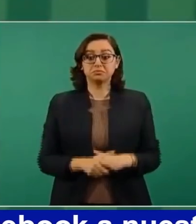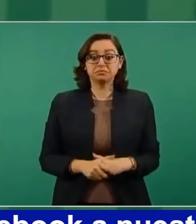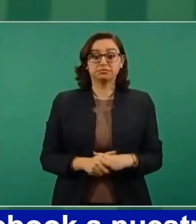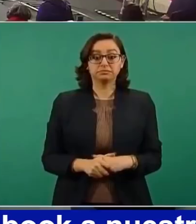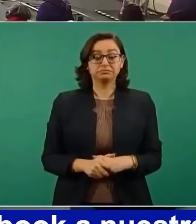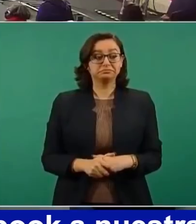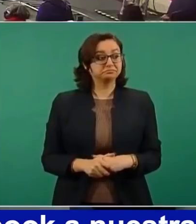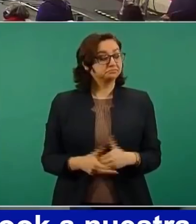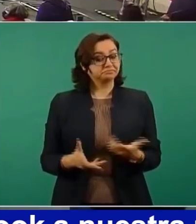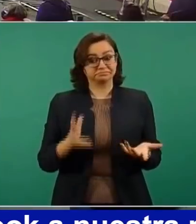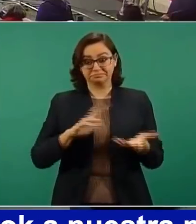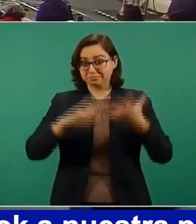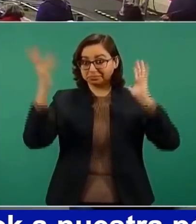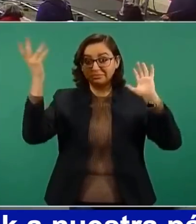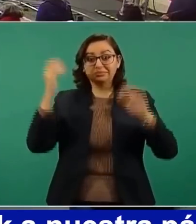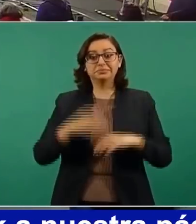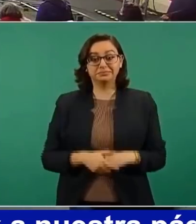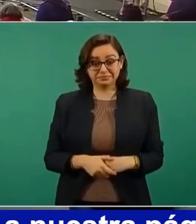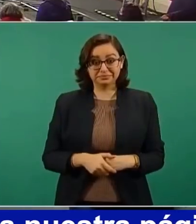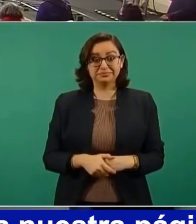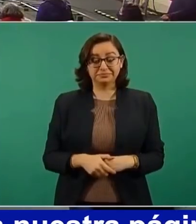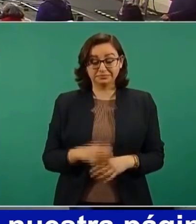Pero, a ver, ¿no tienes el dato ahí?